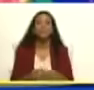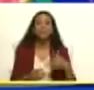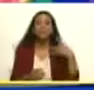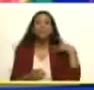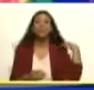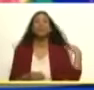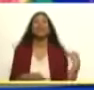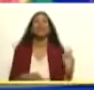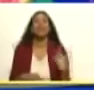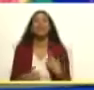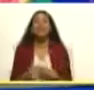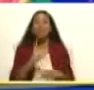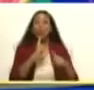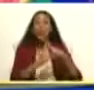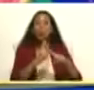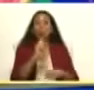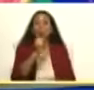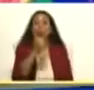de su 1x10.